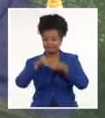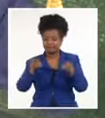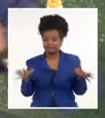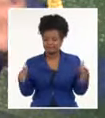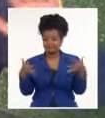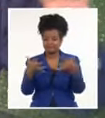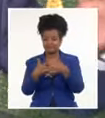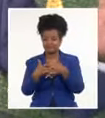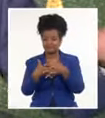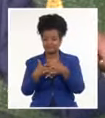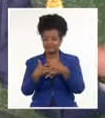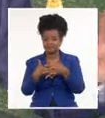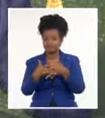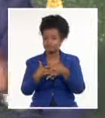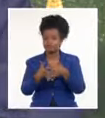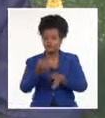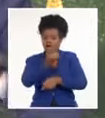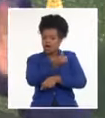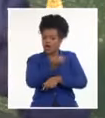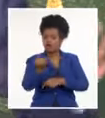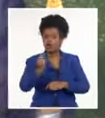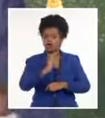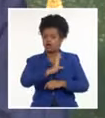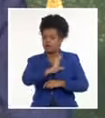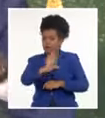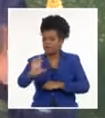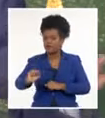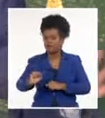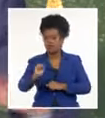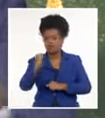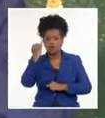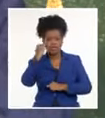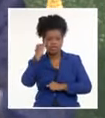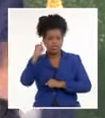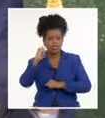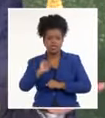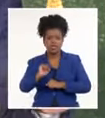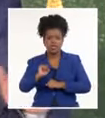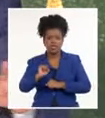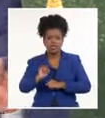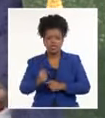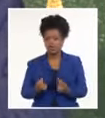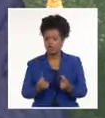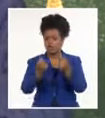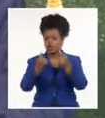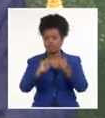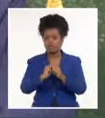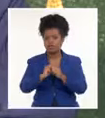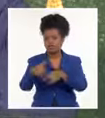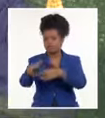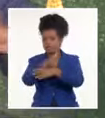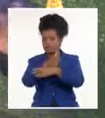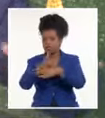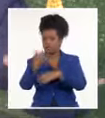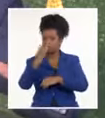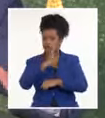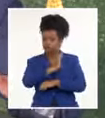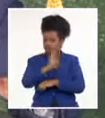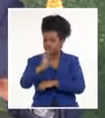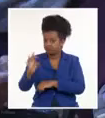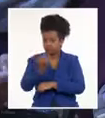marco de nuestra diversidad política, ideológica, geográfica, económica, en la pluralidad